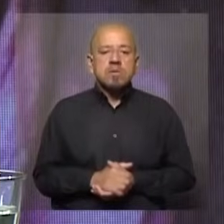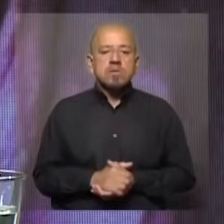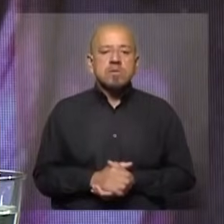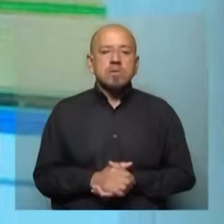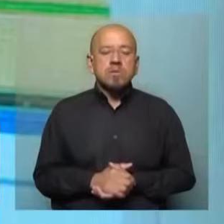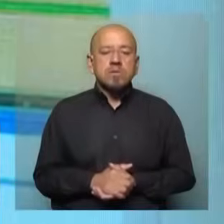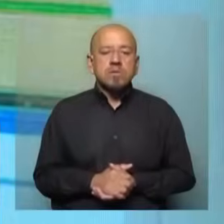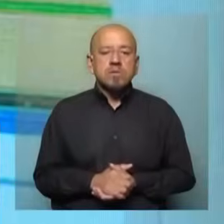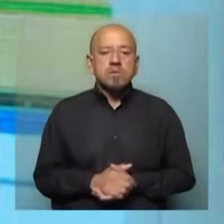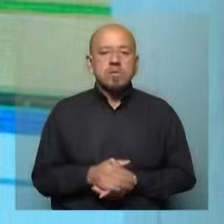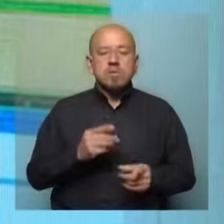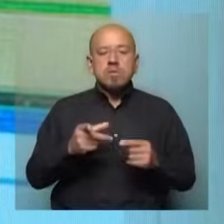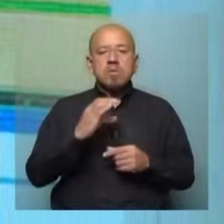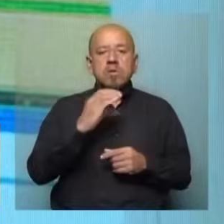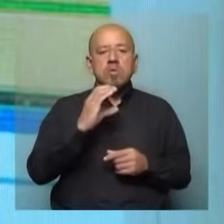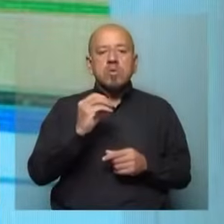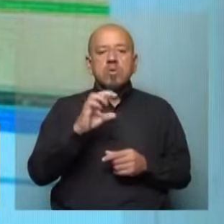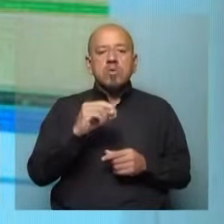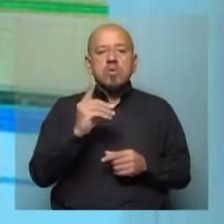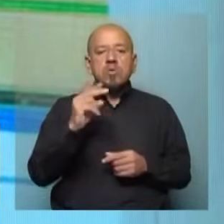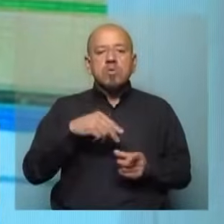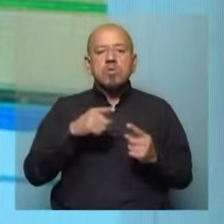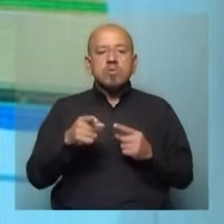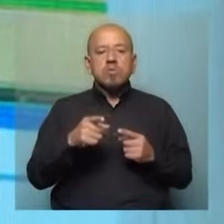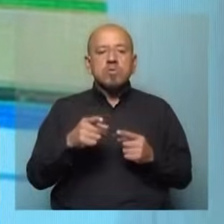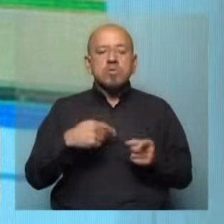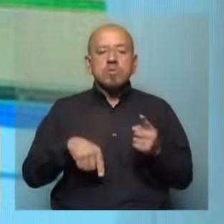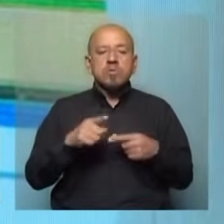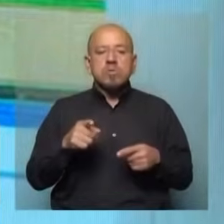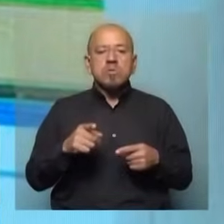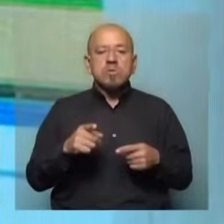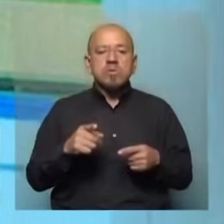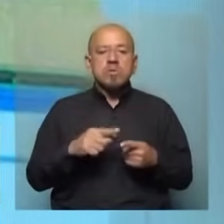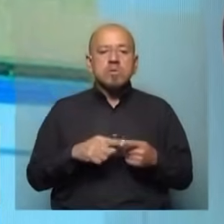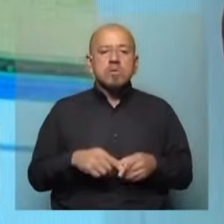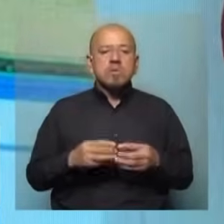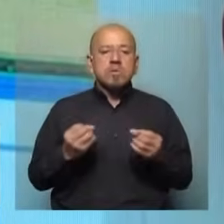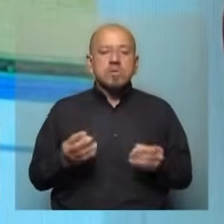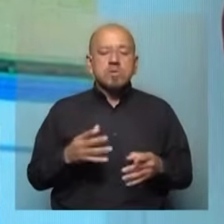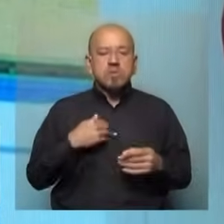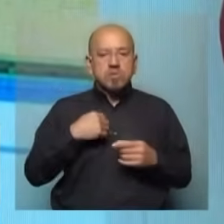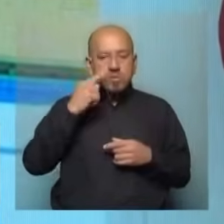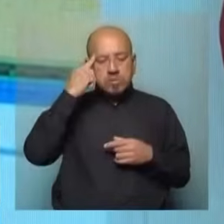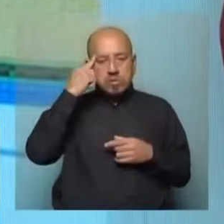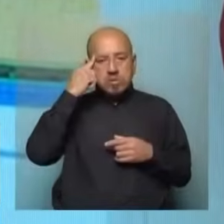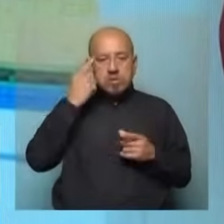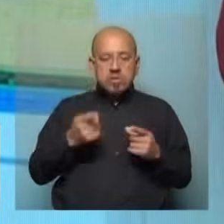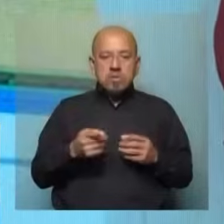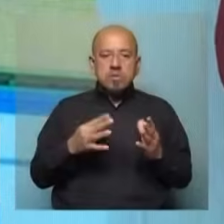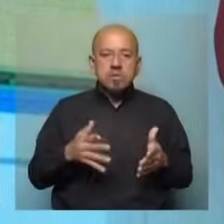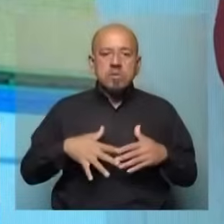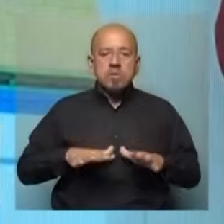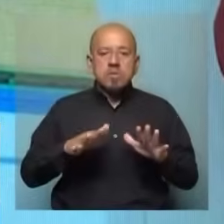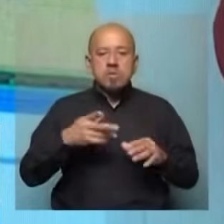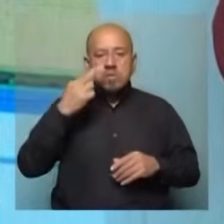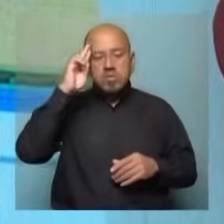En su acto en el Club Cordón vimos a los precandidatos juntos, seguimos hablando de esto, de la interna, ¿no? Porque también me quedé pensando en esto de preparar al Uruguay